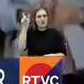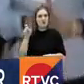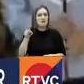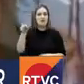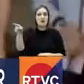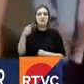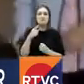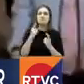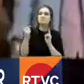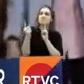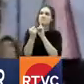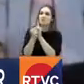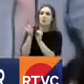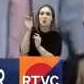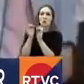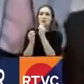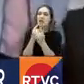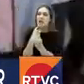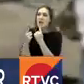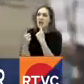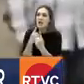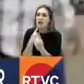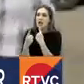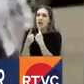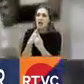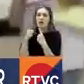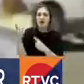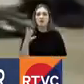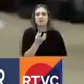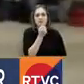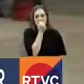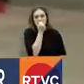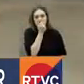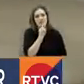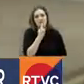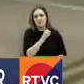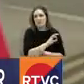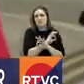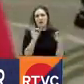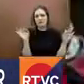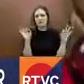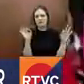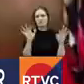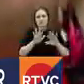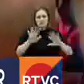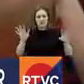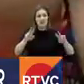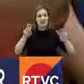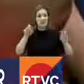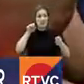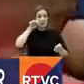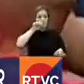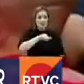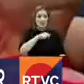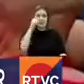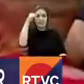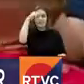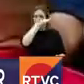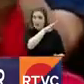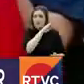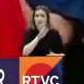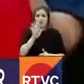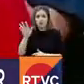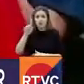solicitud de la magistrada Cristina Lombana para testificar sobre la supuesta financiación a las campañas de Gustavo Petro por parte del